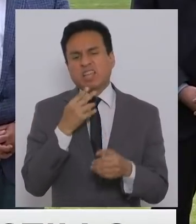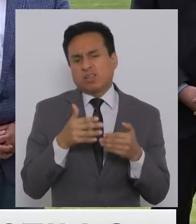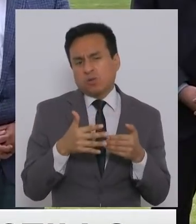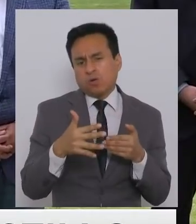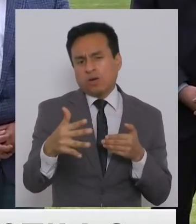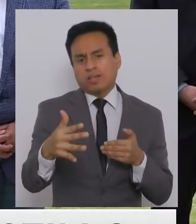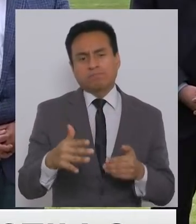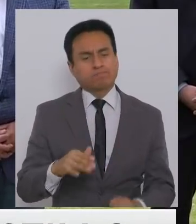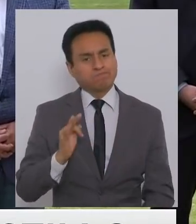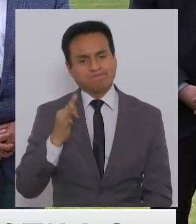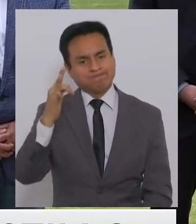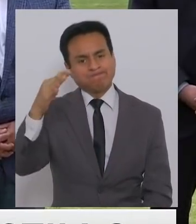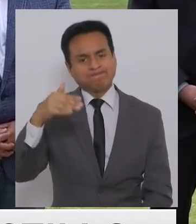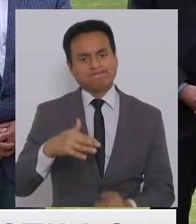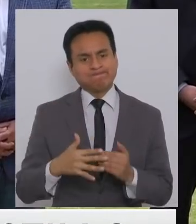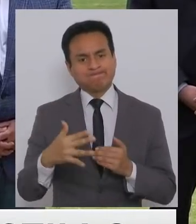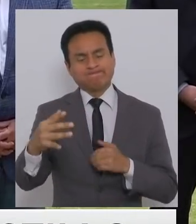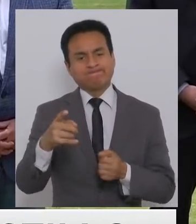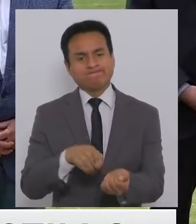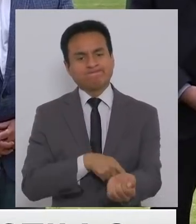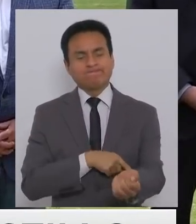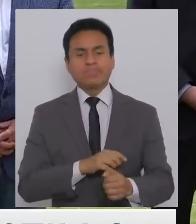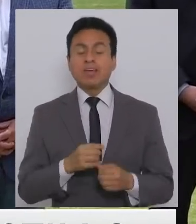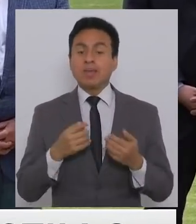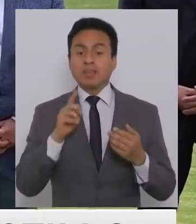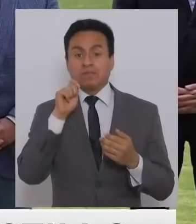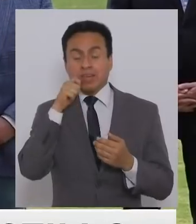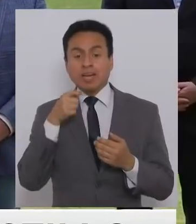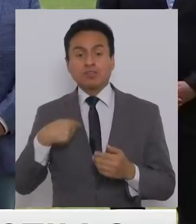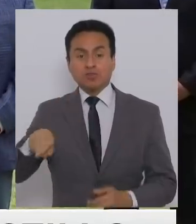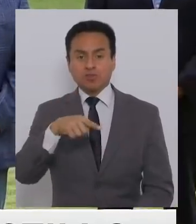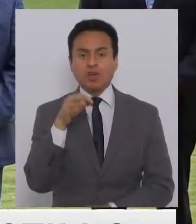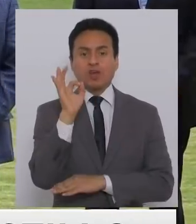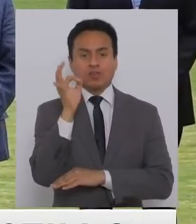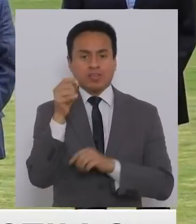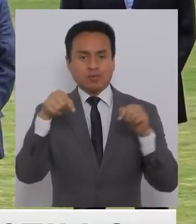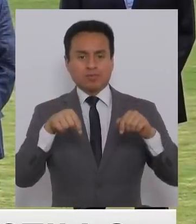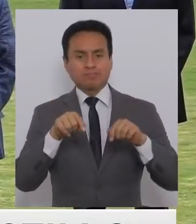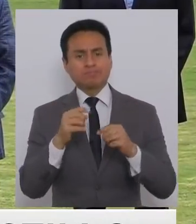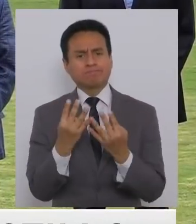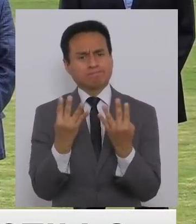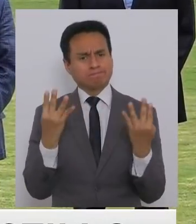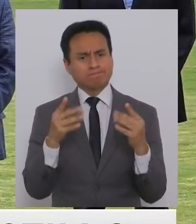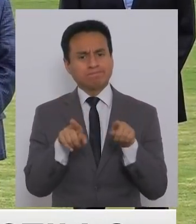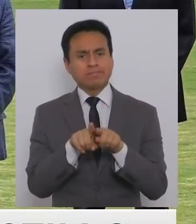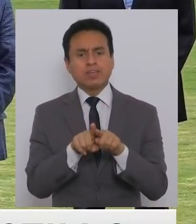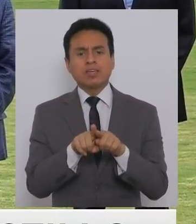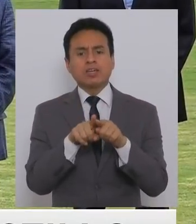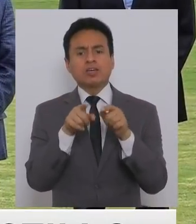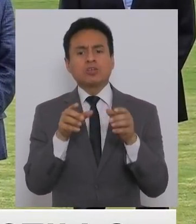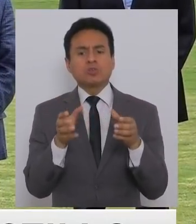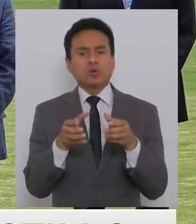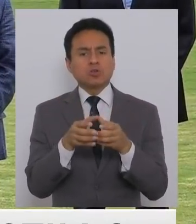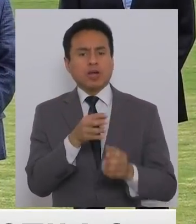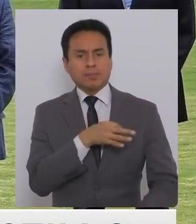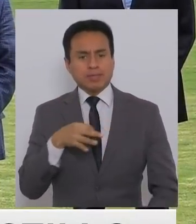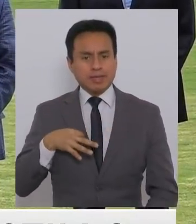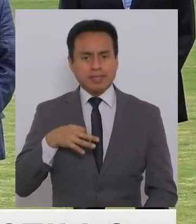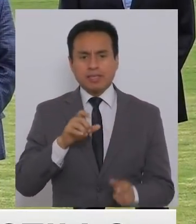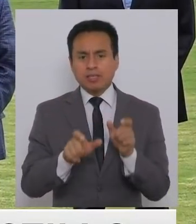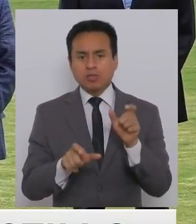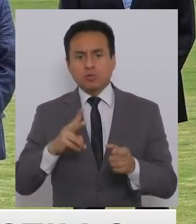delante. Y es por eso que nos hemos reunido para definir junto a todo el gabinete, ministros